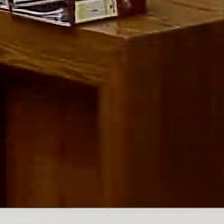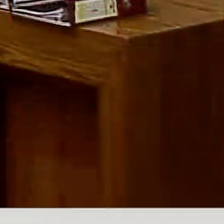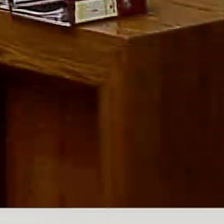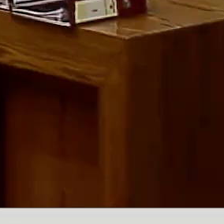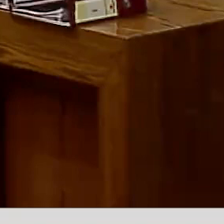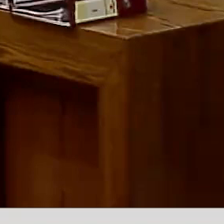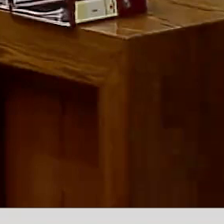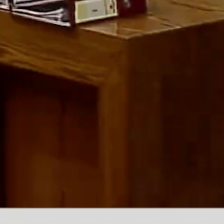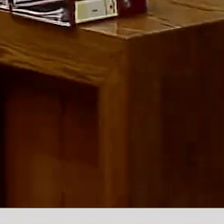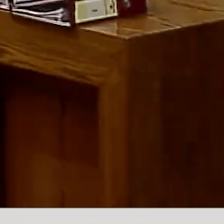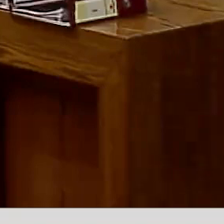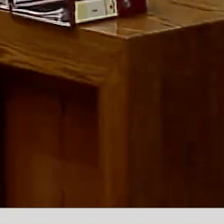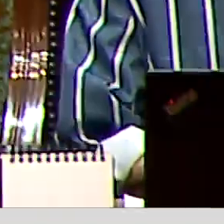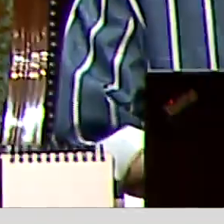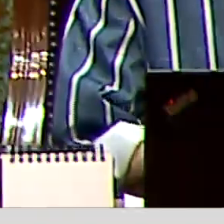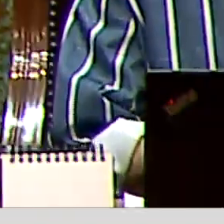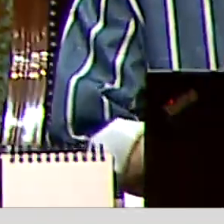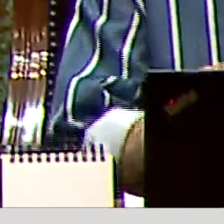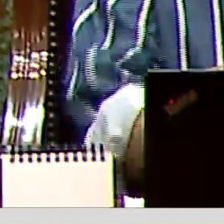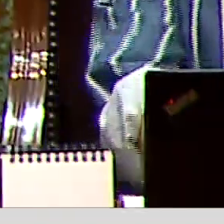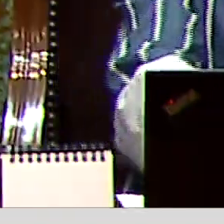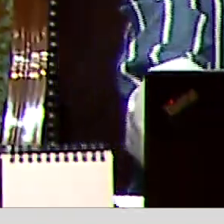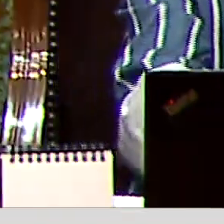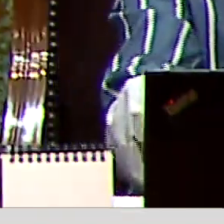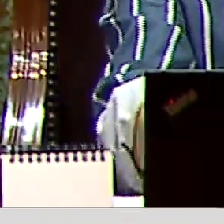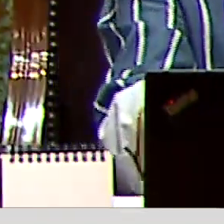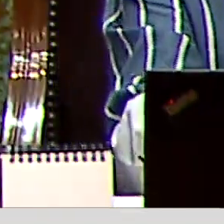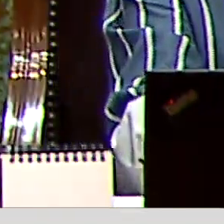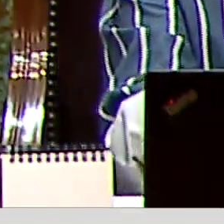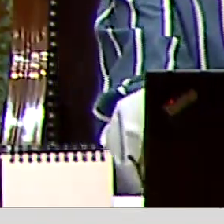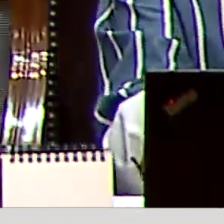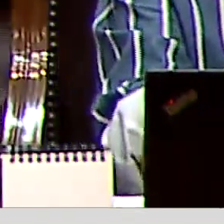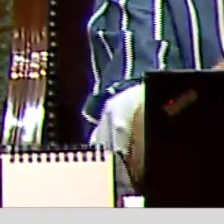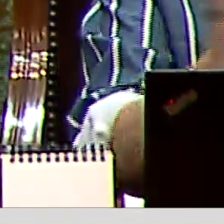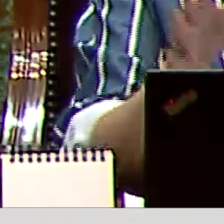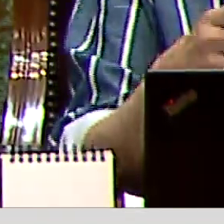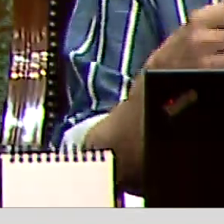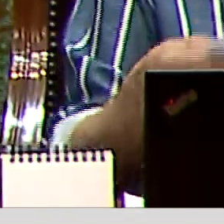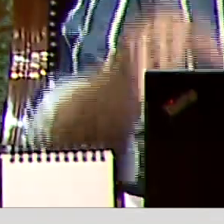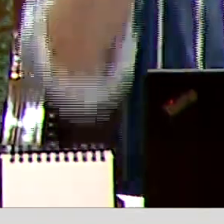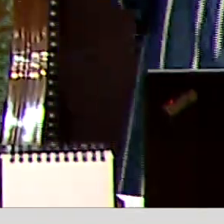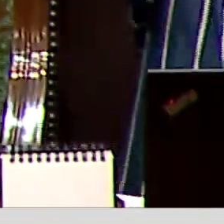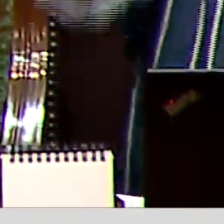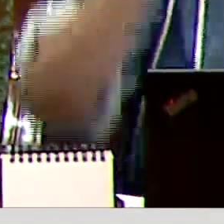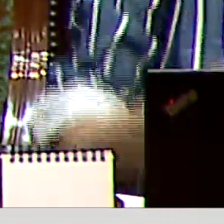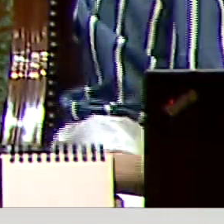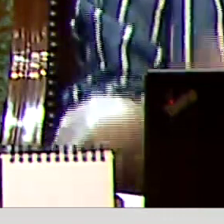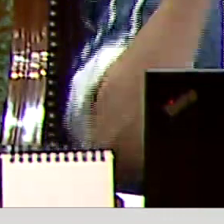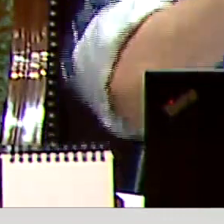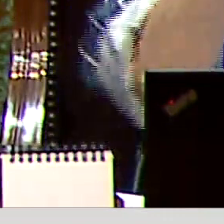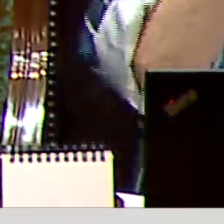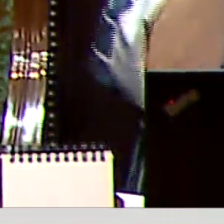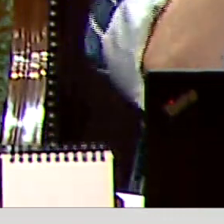gracias saludamos a don Hernán almendra Silva su hijo que se encuentra con nosotros en la